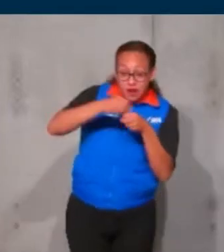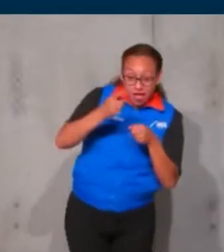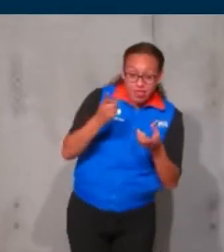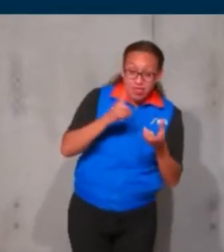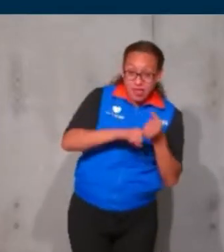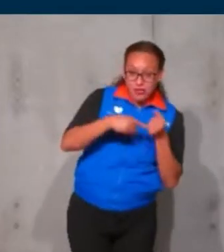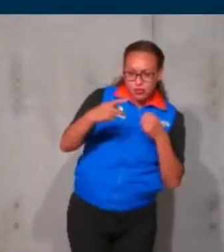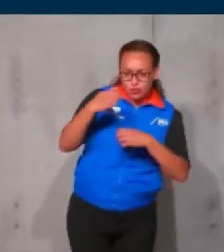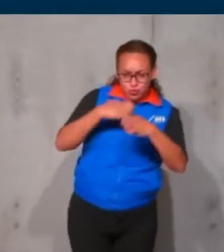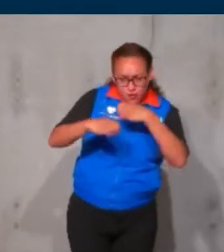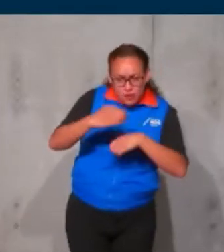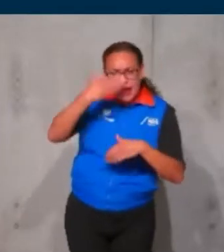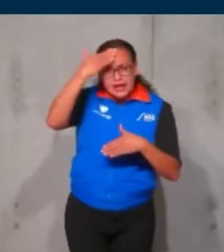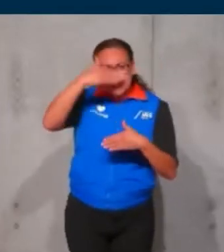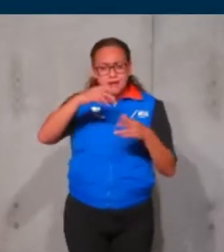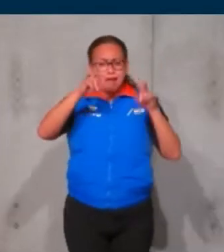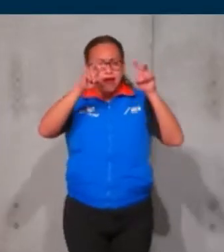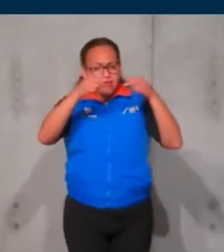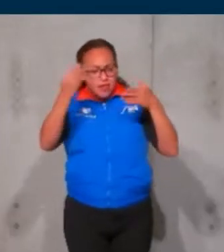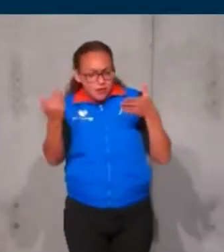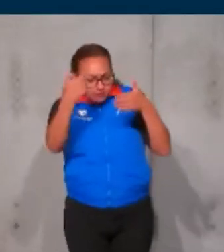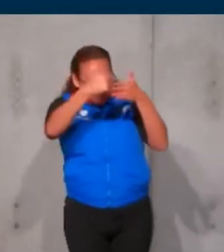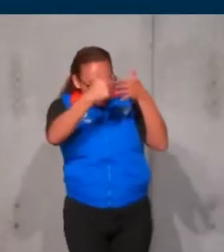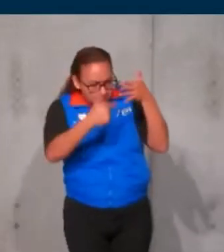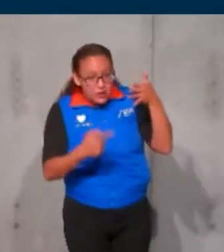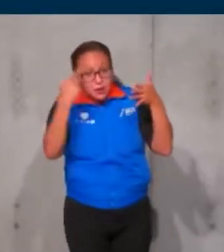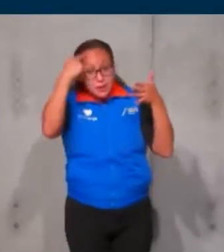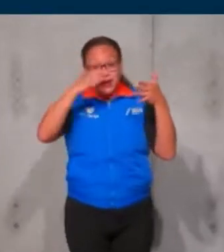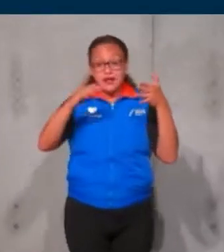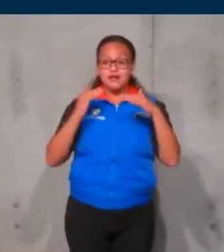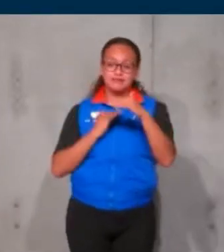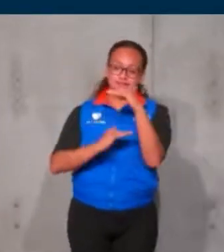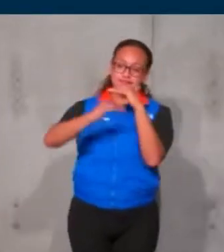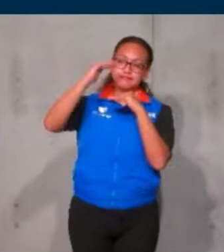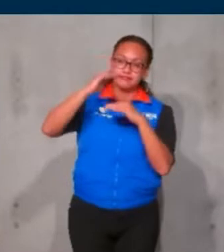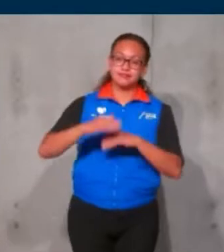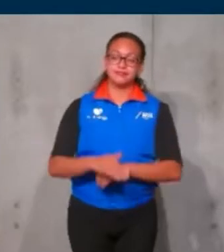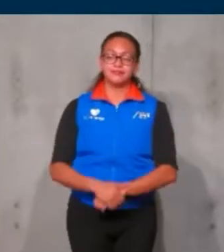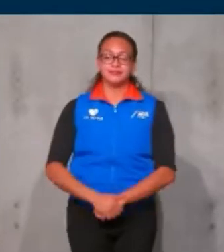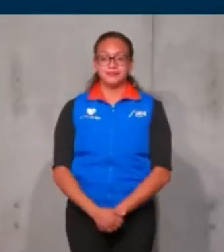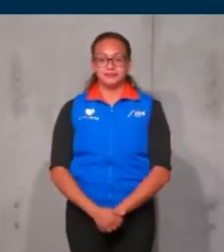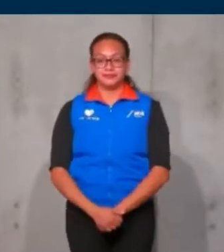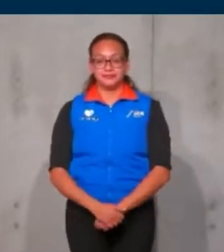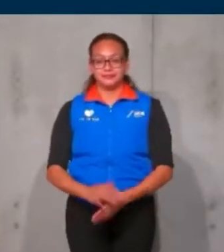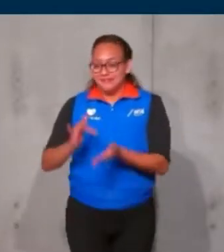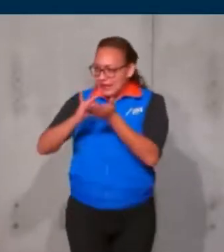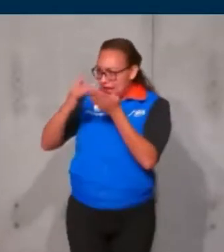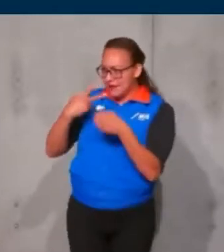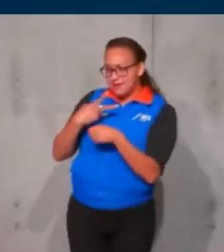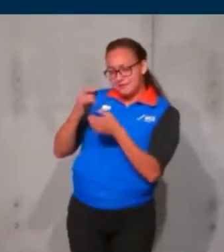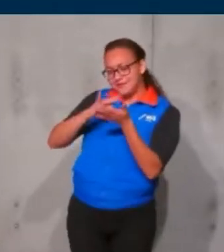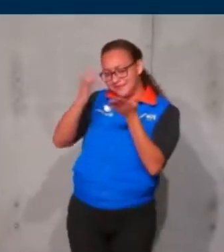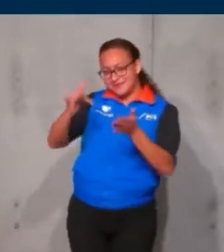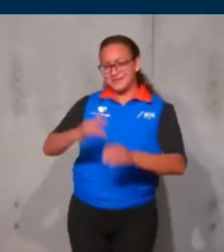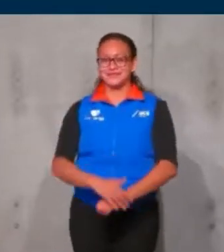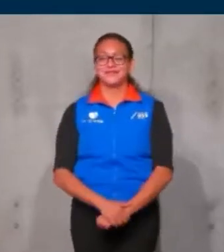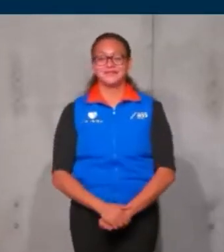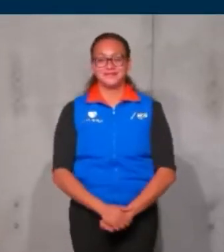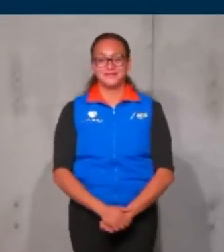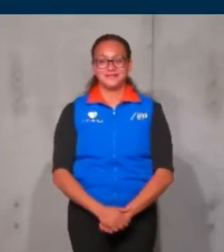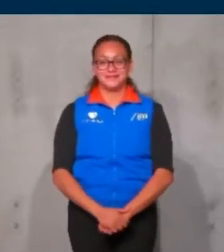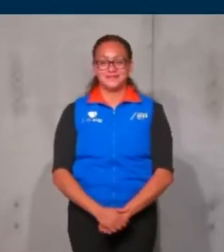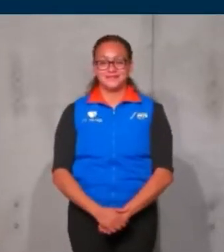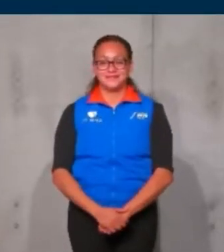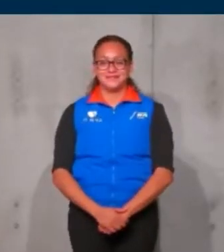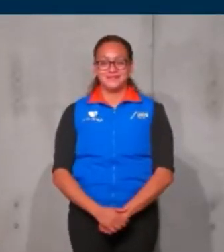incorporar o cómo pueden determinar cuáles son los temas relevantes para sus organizaciones. Gracias por la invitación,